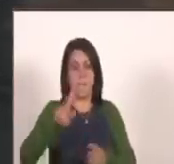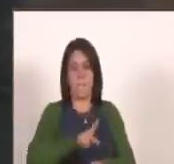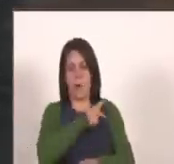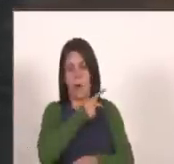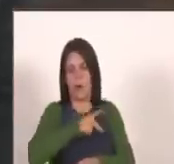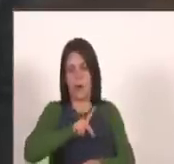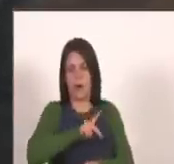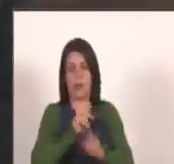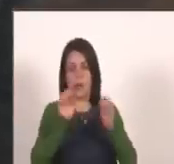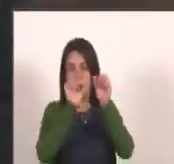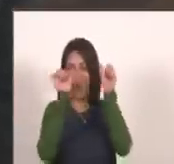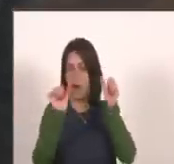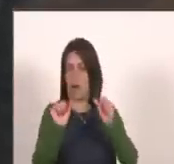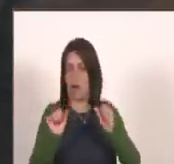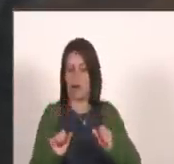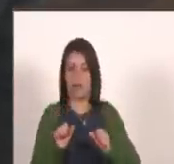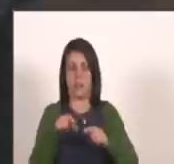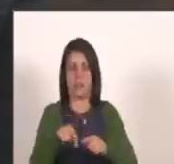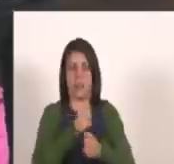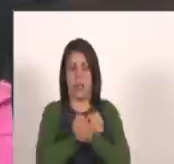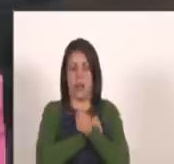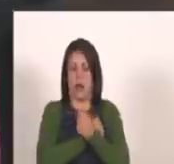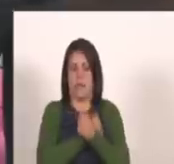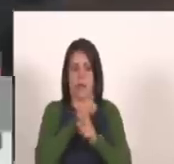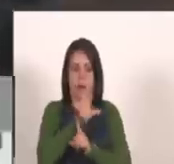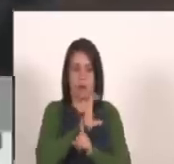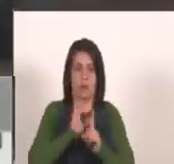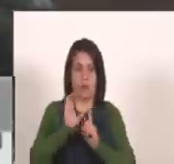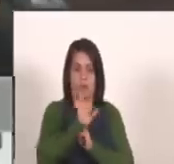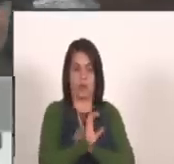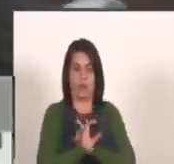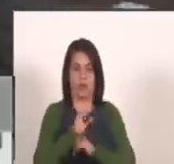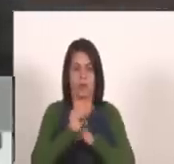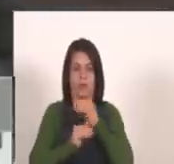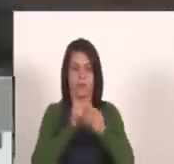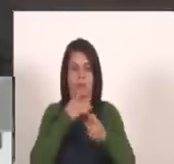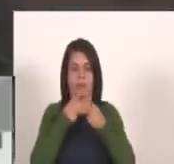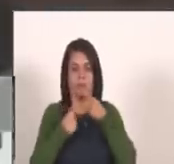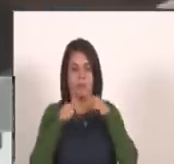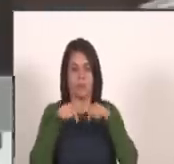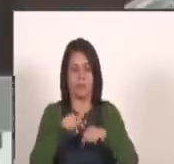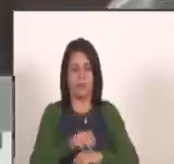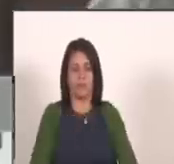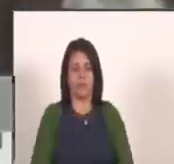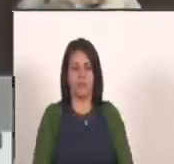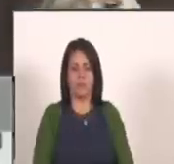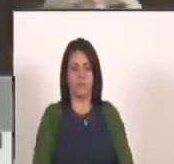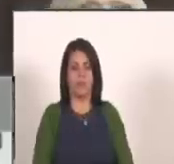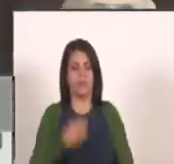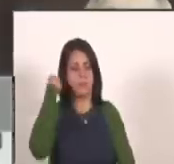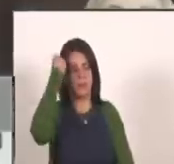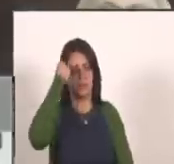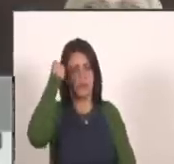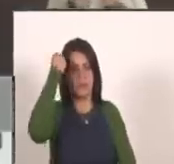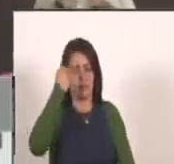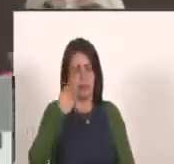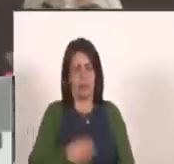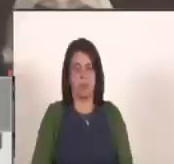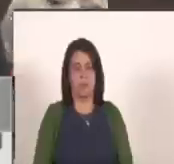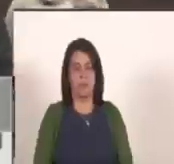poeta, artista, amante de la cultura, como bien decía en uno de sus